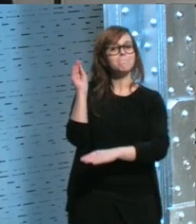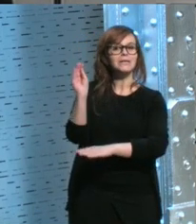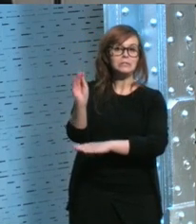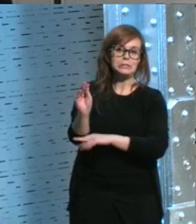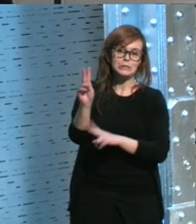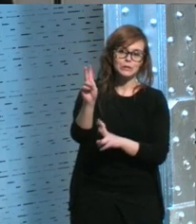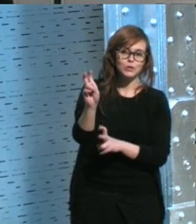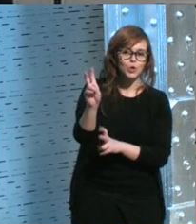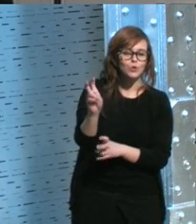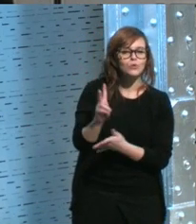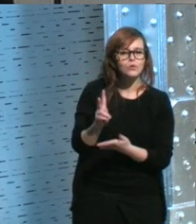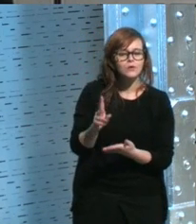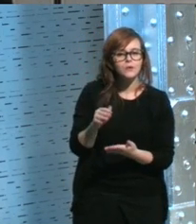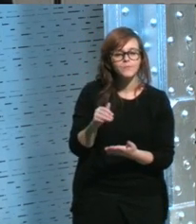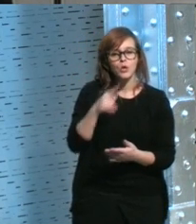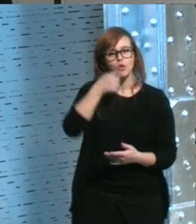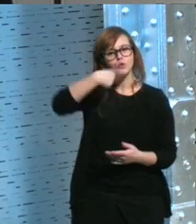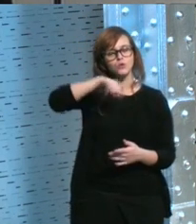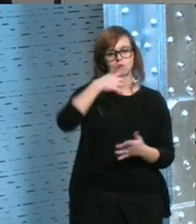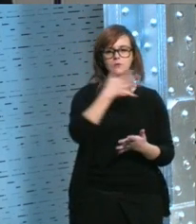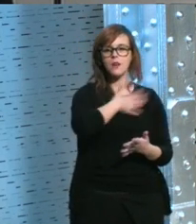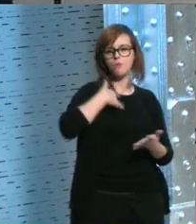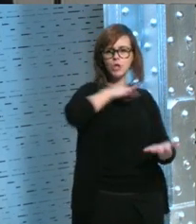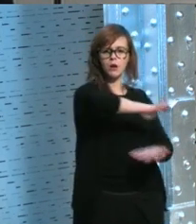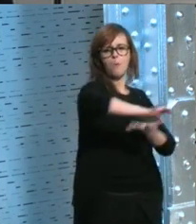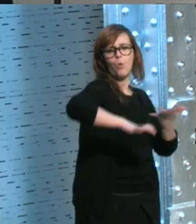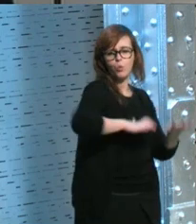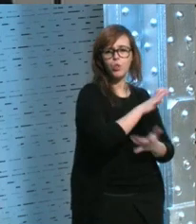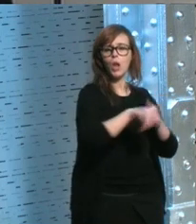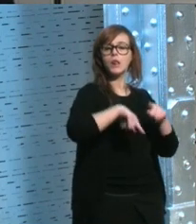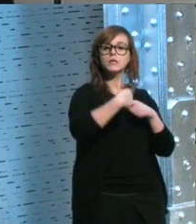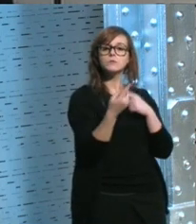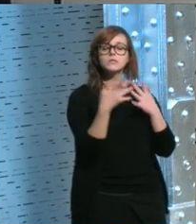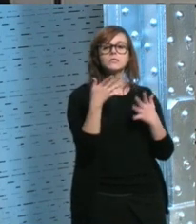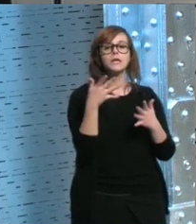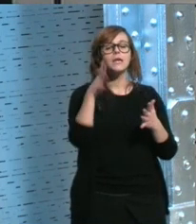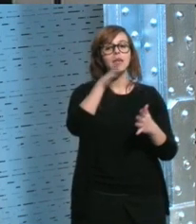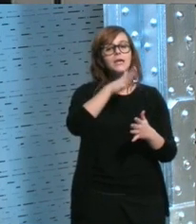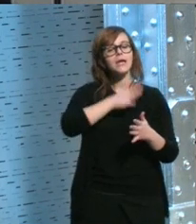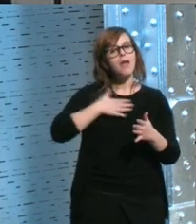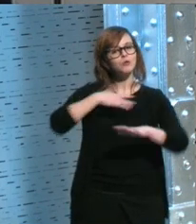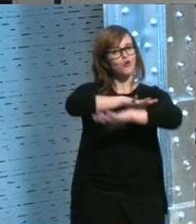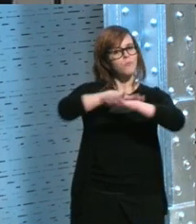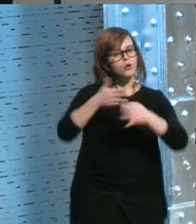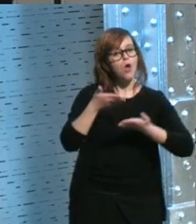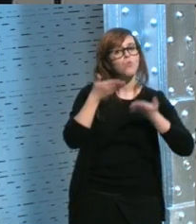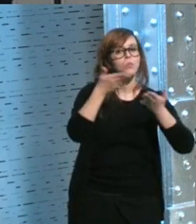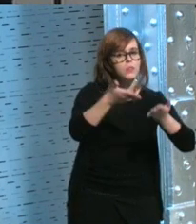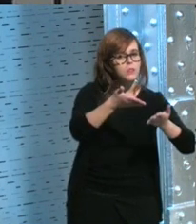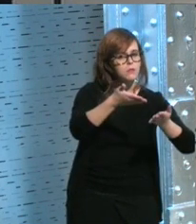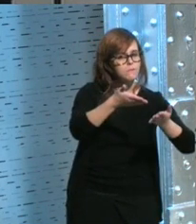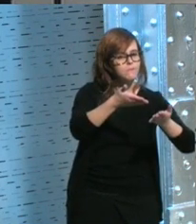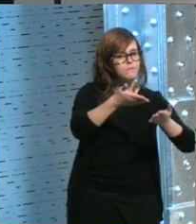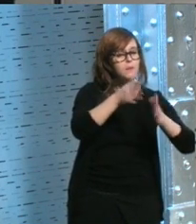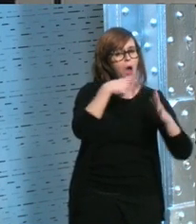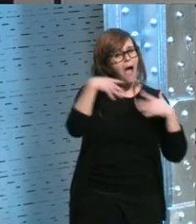Precisamente nosotros queríamos hacer la revolución, después queríamos ayuda del gobierno para hacer algo. Y hoy en día